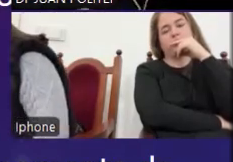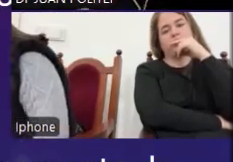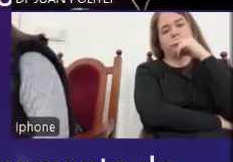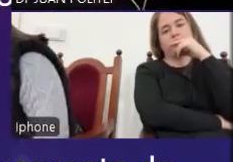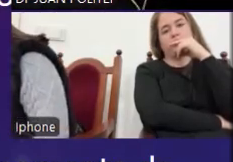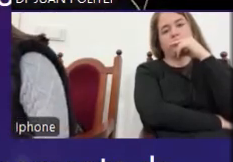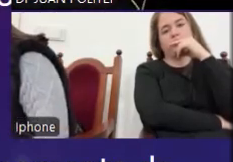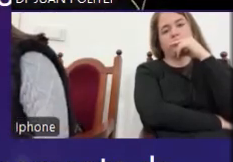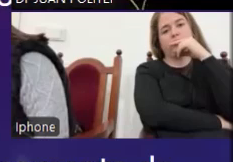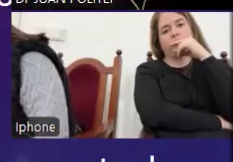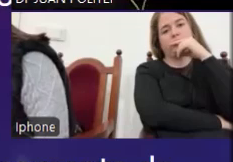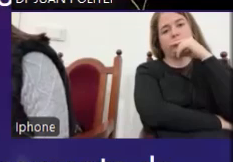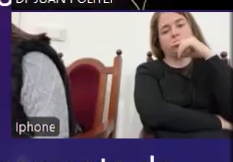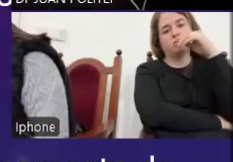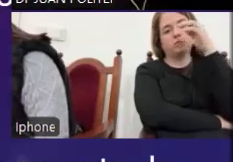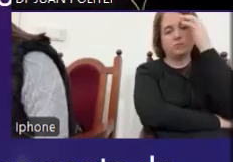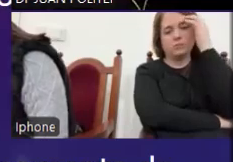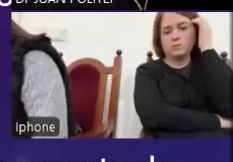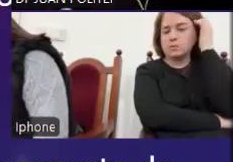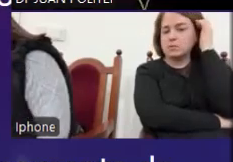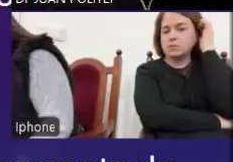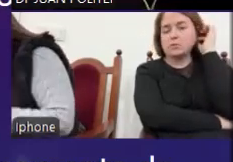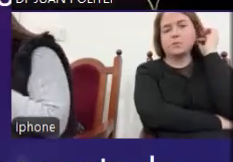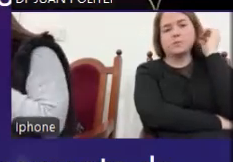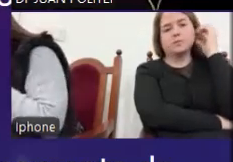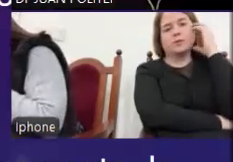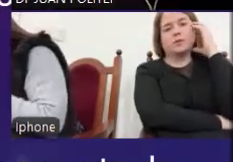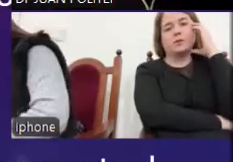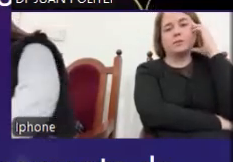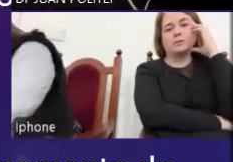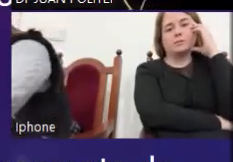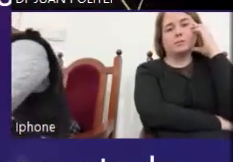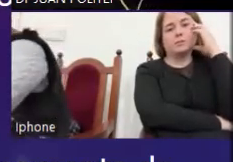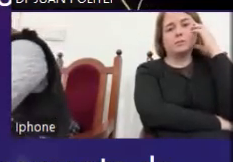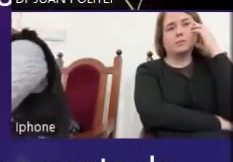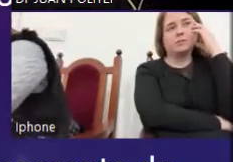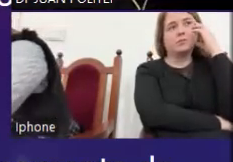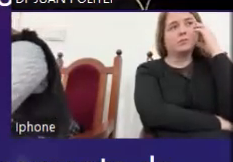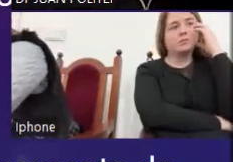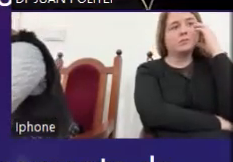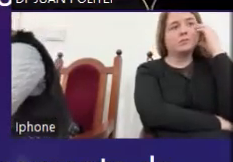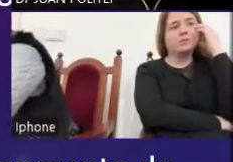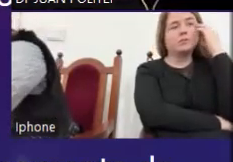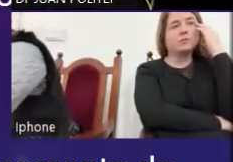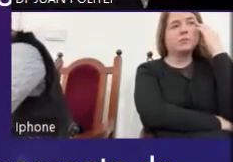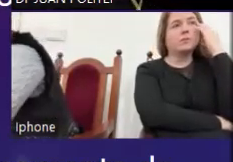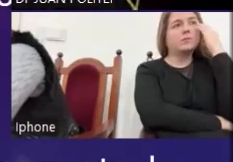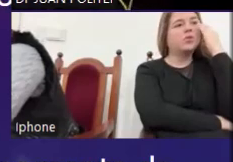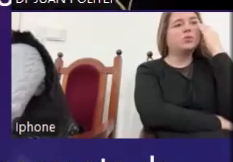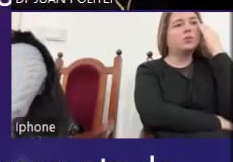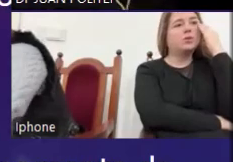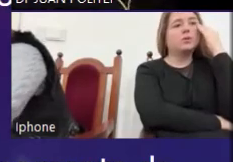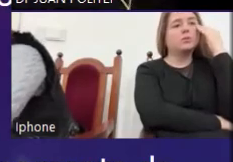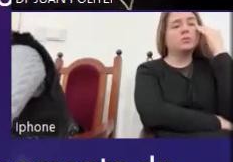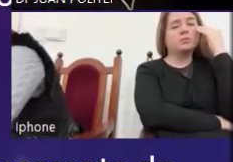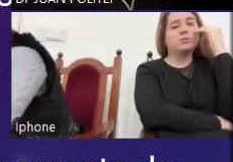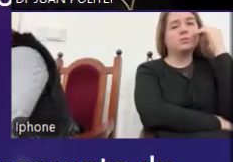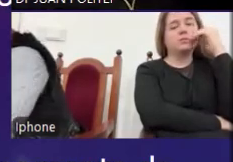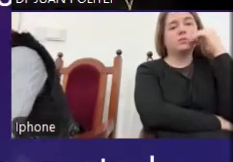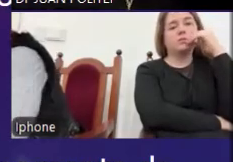después lo vamos viendo, ¿sí? Los protocolos son, obviamente, que son gratuitos y no